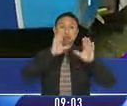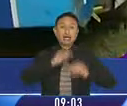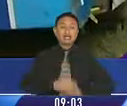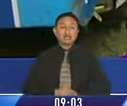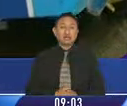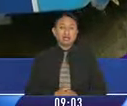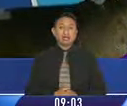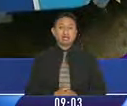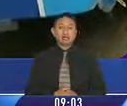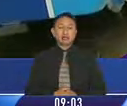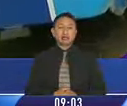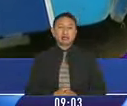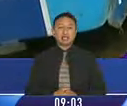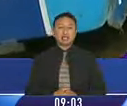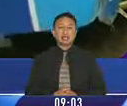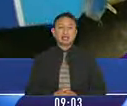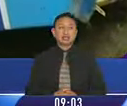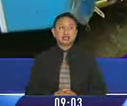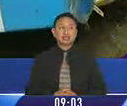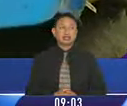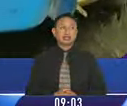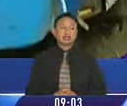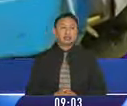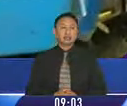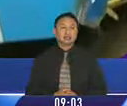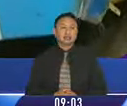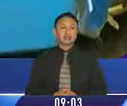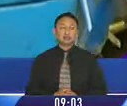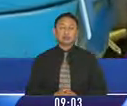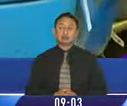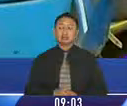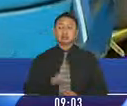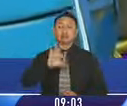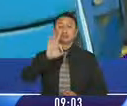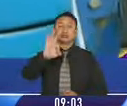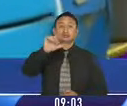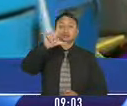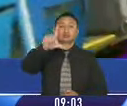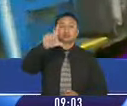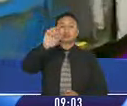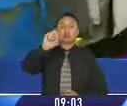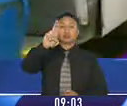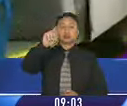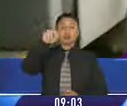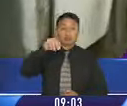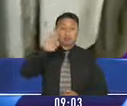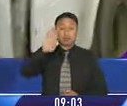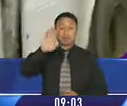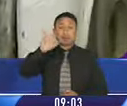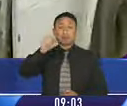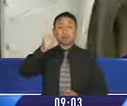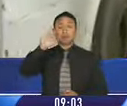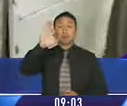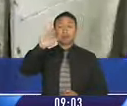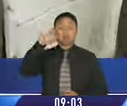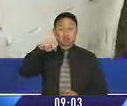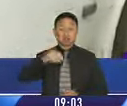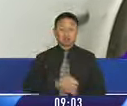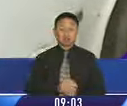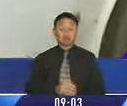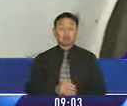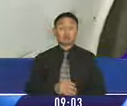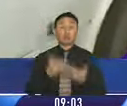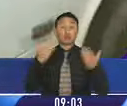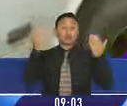miércoles en el bloque 4 de Flor de Bastión, noroeste de Guayaquil, provincia de